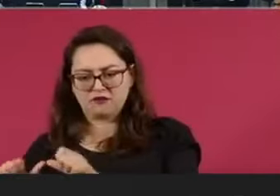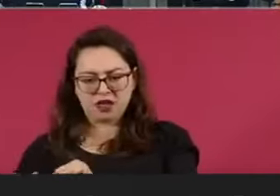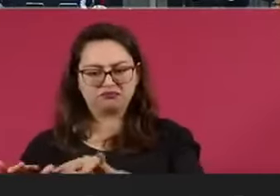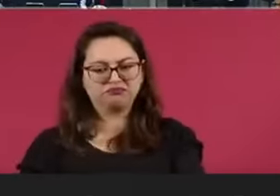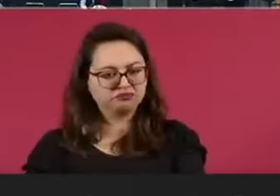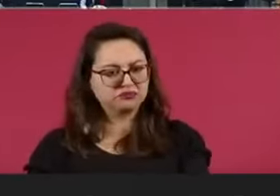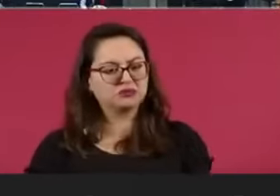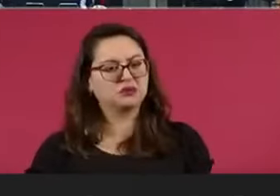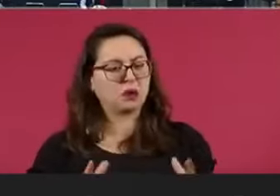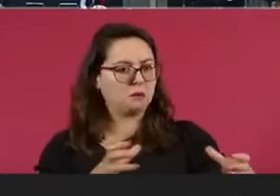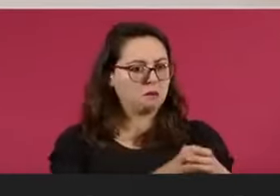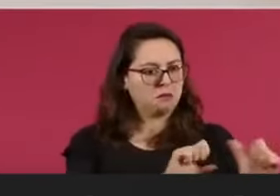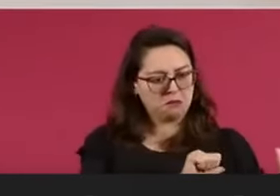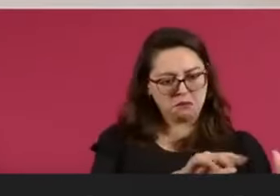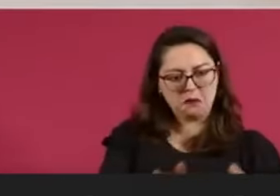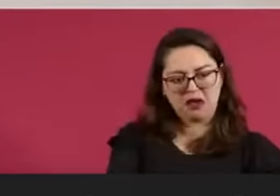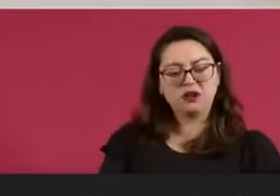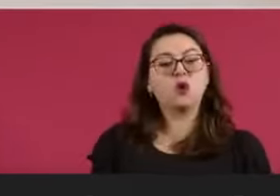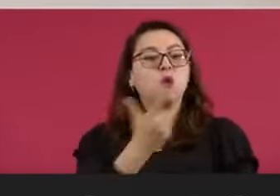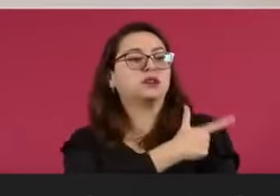caer en provocación,